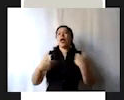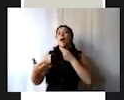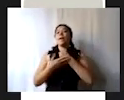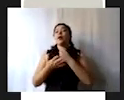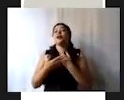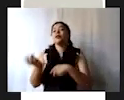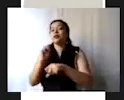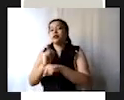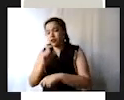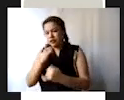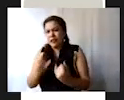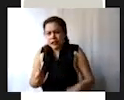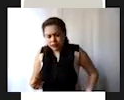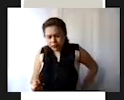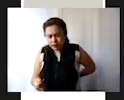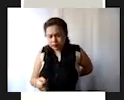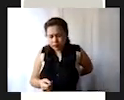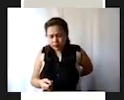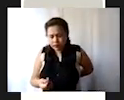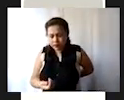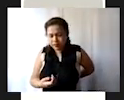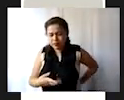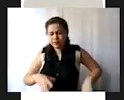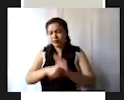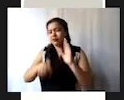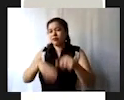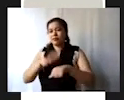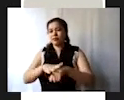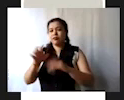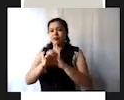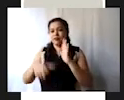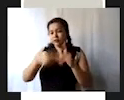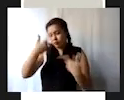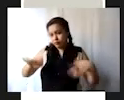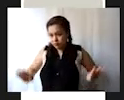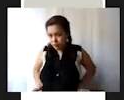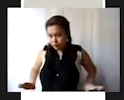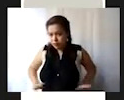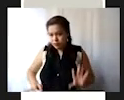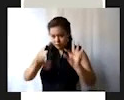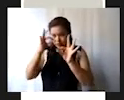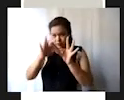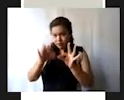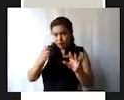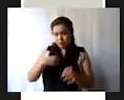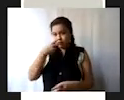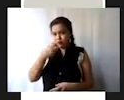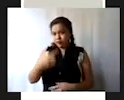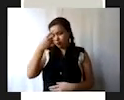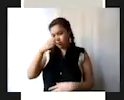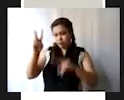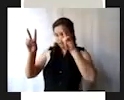indagar sobre ejemplos específicos que cumplen con estas características que les decía del tema